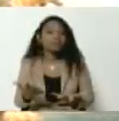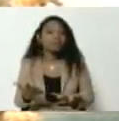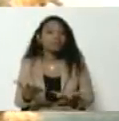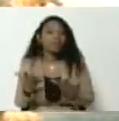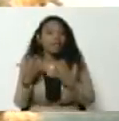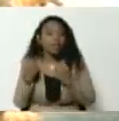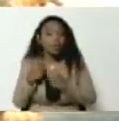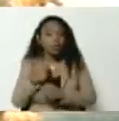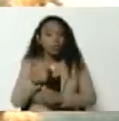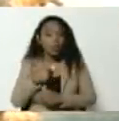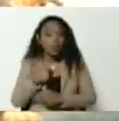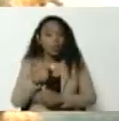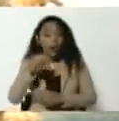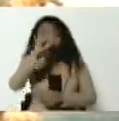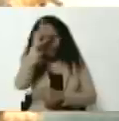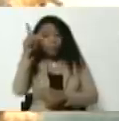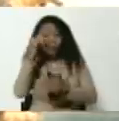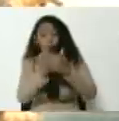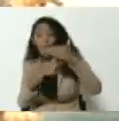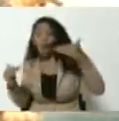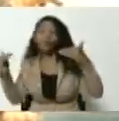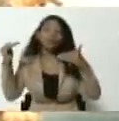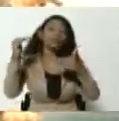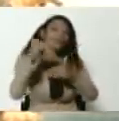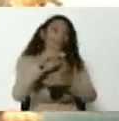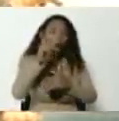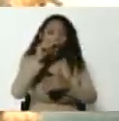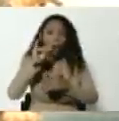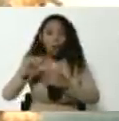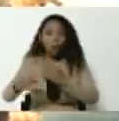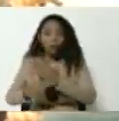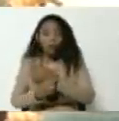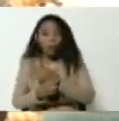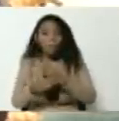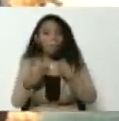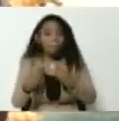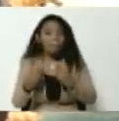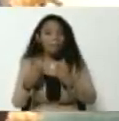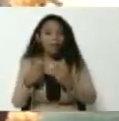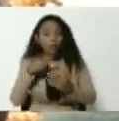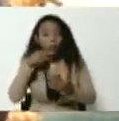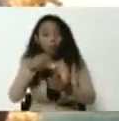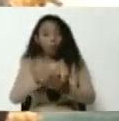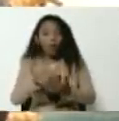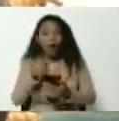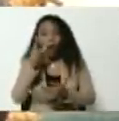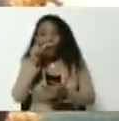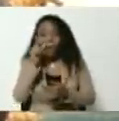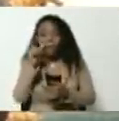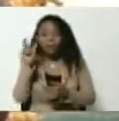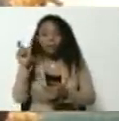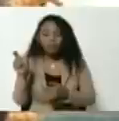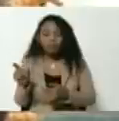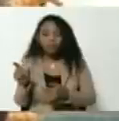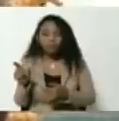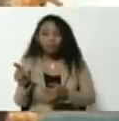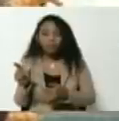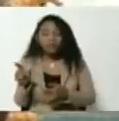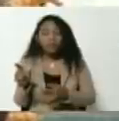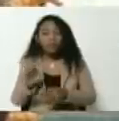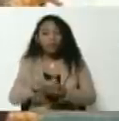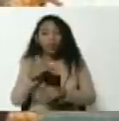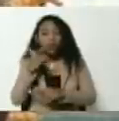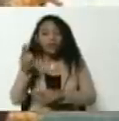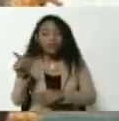entiendo yo que Leopoldo López pasó por encima de Juan Guaidó para nombrar a Javier Troconi, porque lo que dice